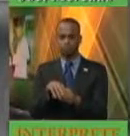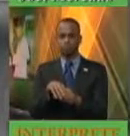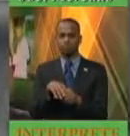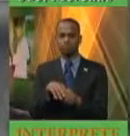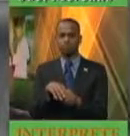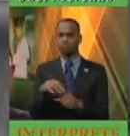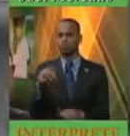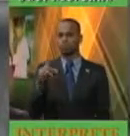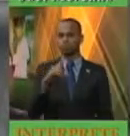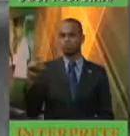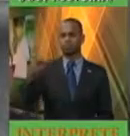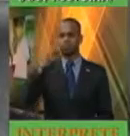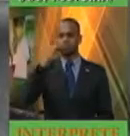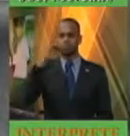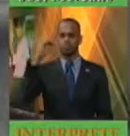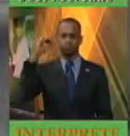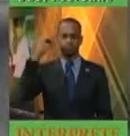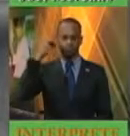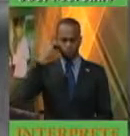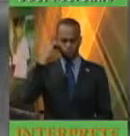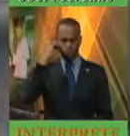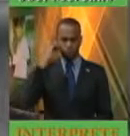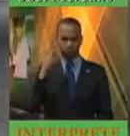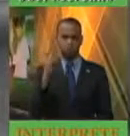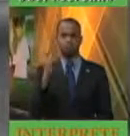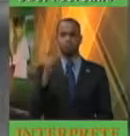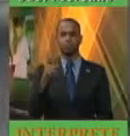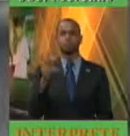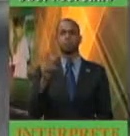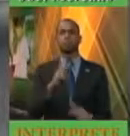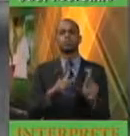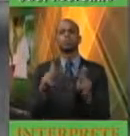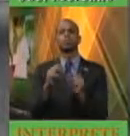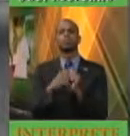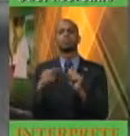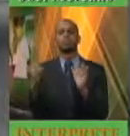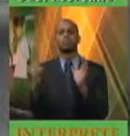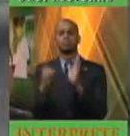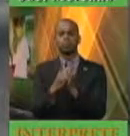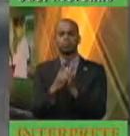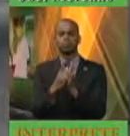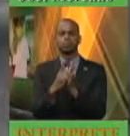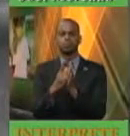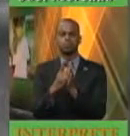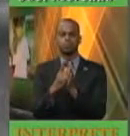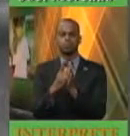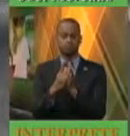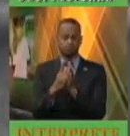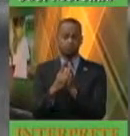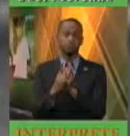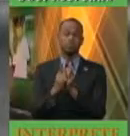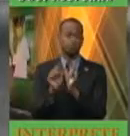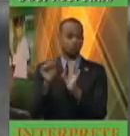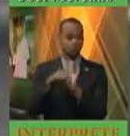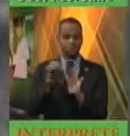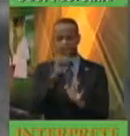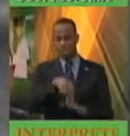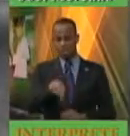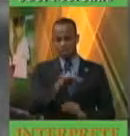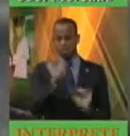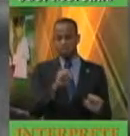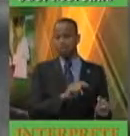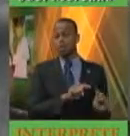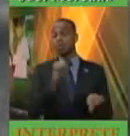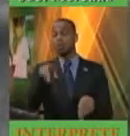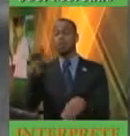a 100 hogares donde habían personas con discapacidad profundas que no podían moverse